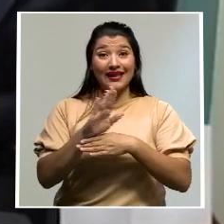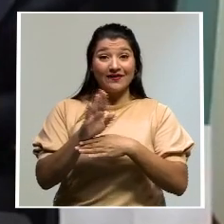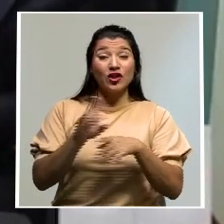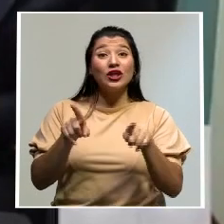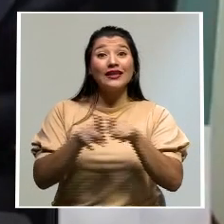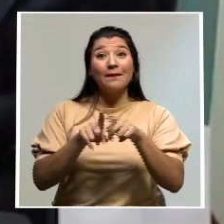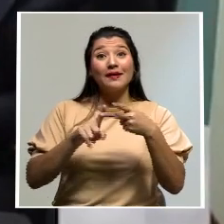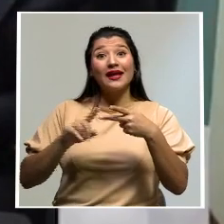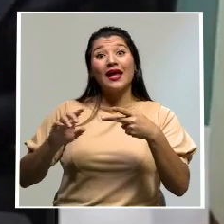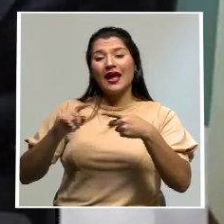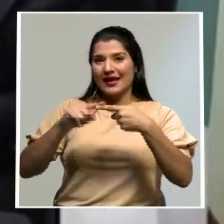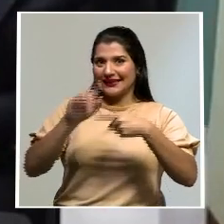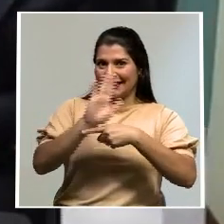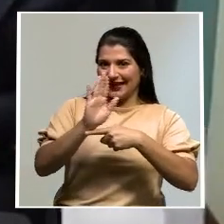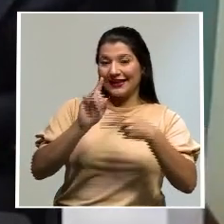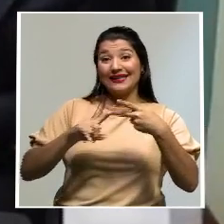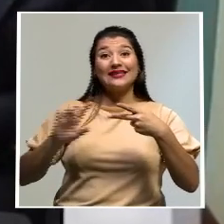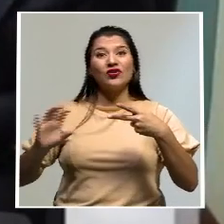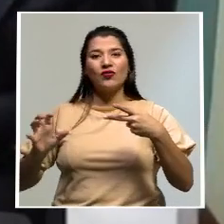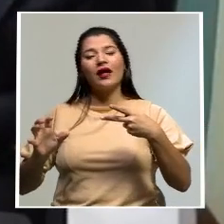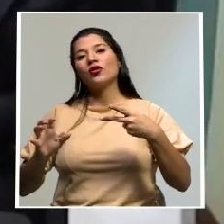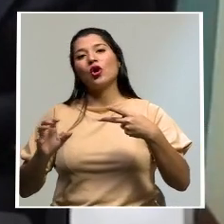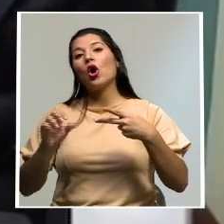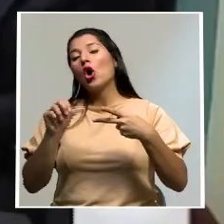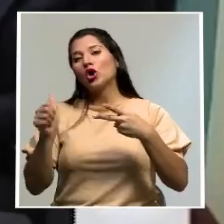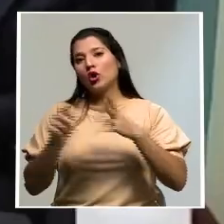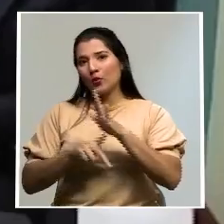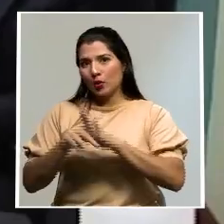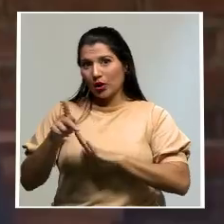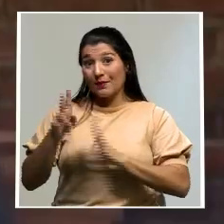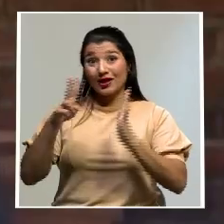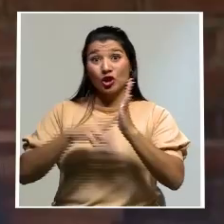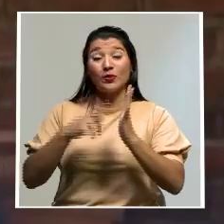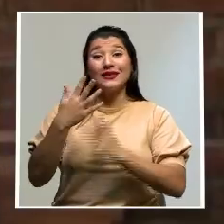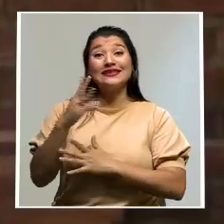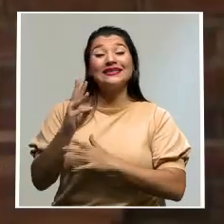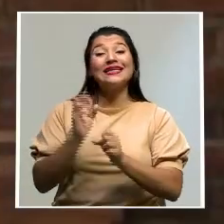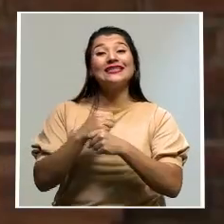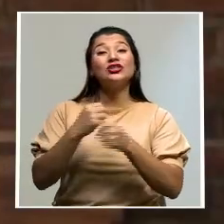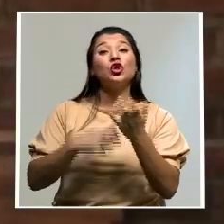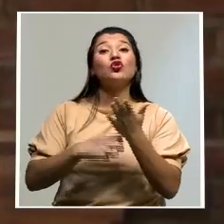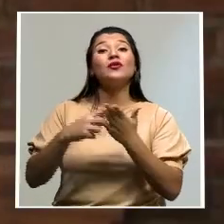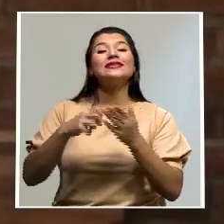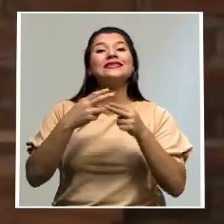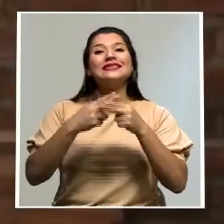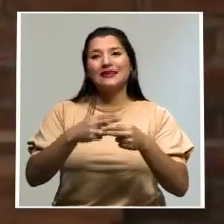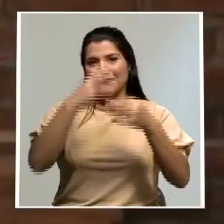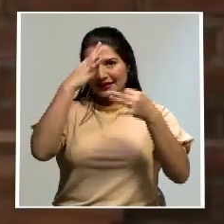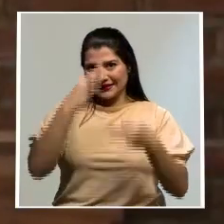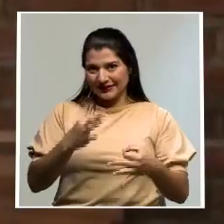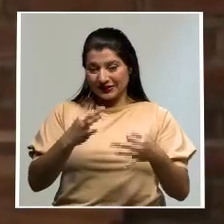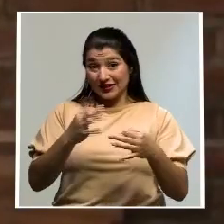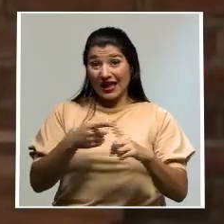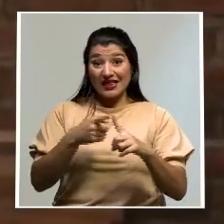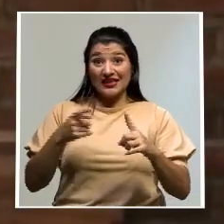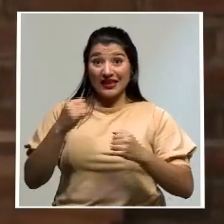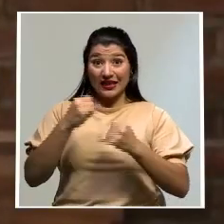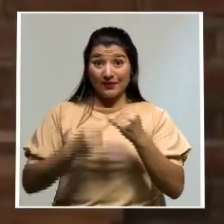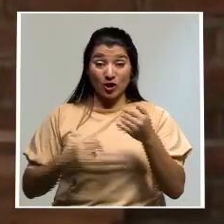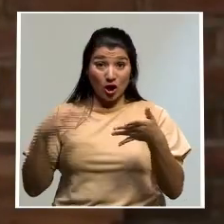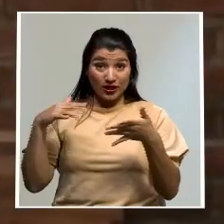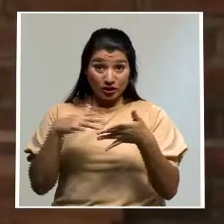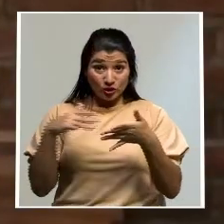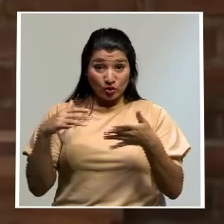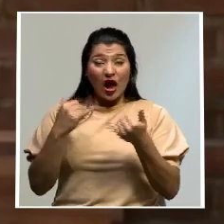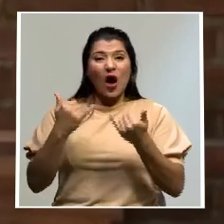en radio. En el 2016 fundó la revista Decisiones y desde que concluyó sus estudios superiores